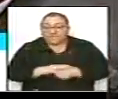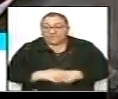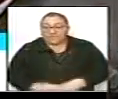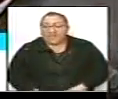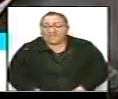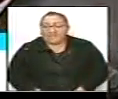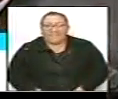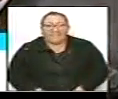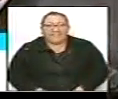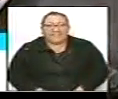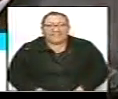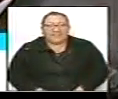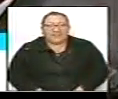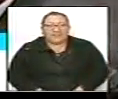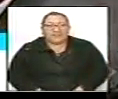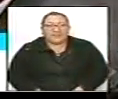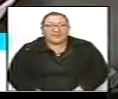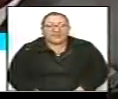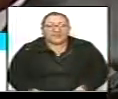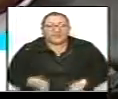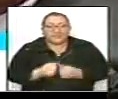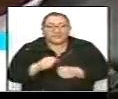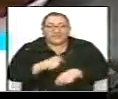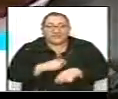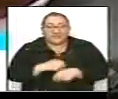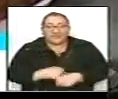todavía, lo que se refiere al tiempo,